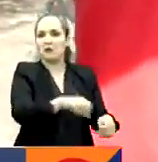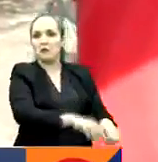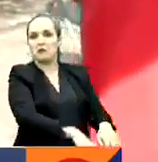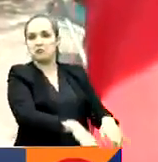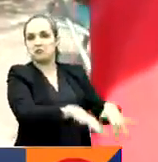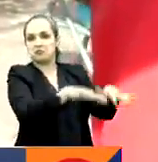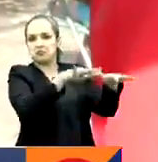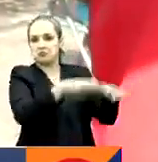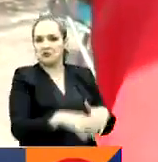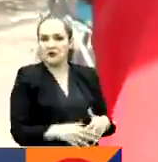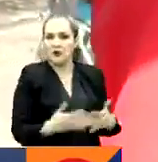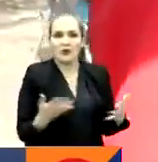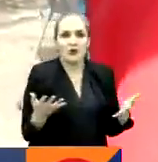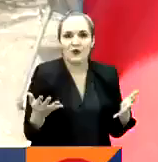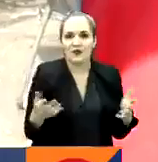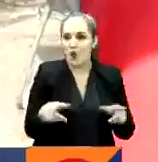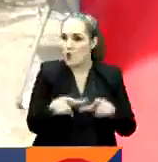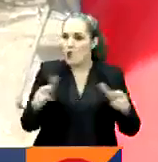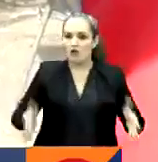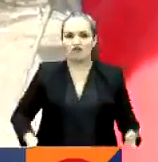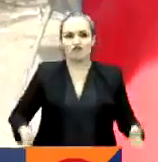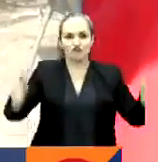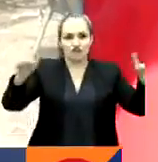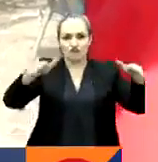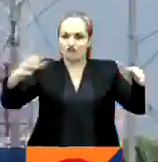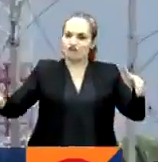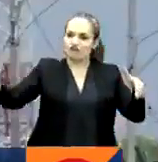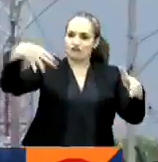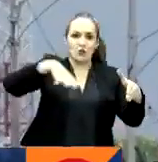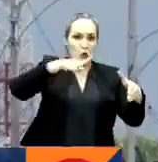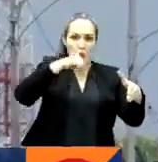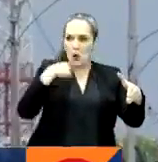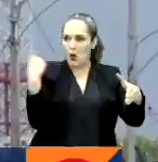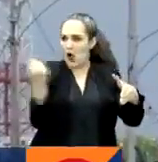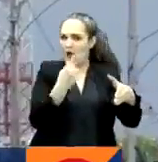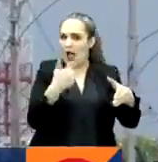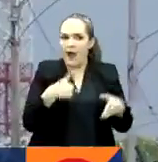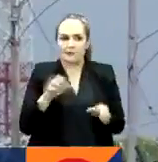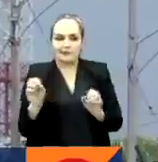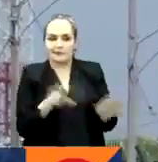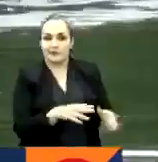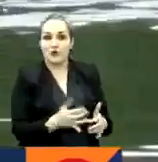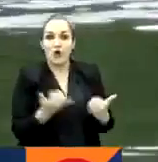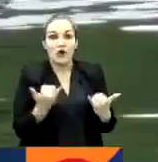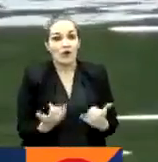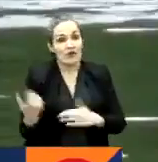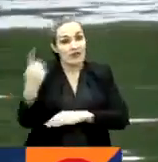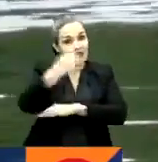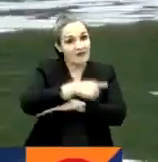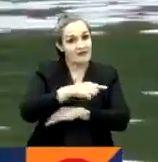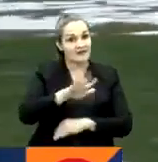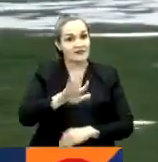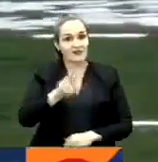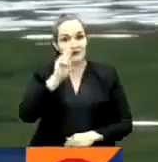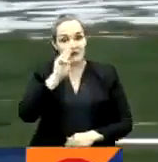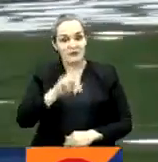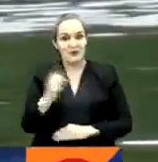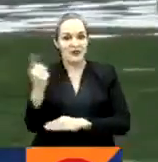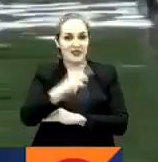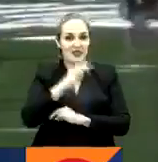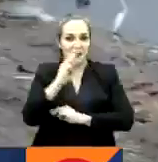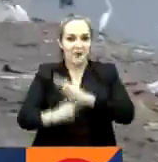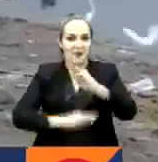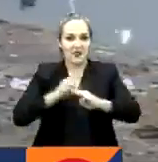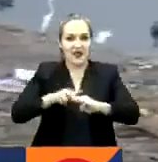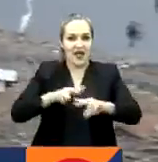porque tampoco hay unos containers donde puedan depositar la basura. En el Día Mundial del Medio Ambiente, la Autoridad Ambiental de Cartagena realizó una